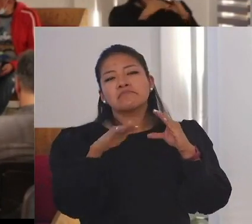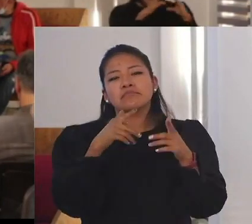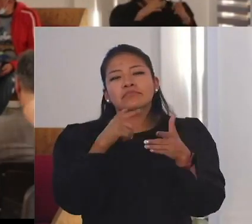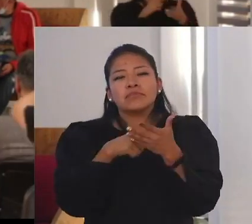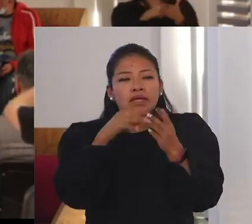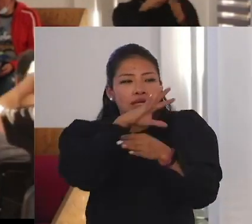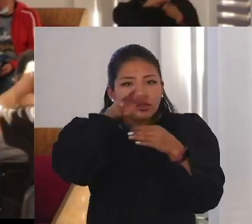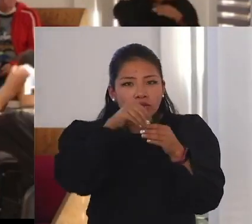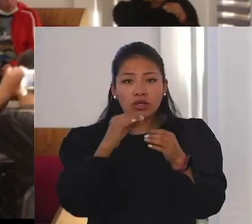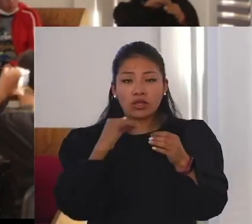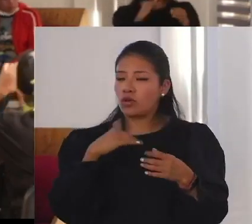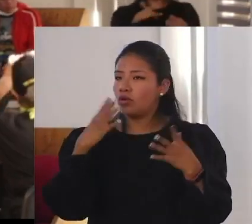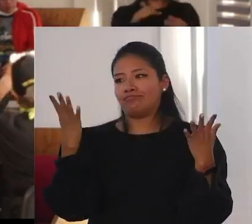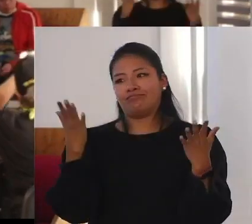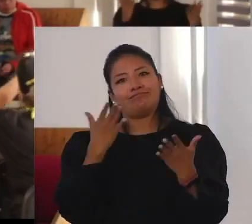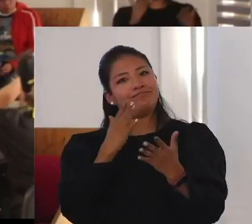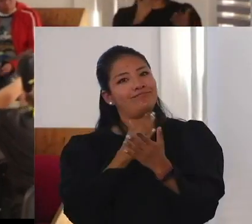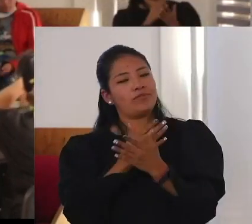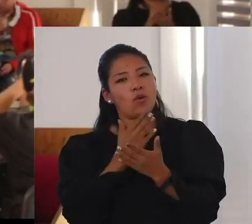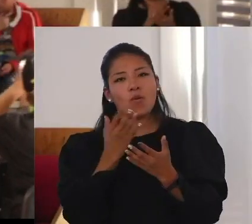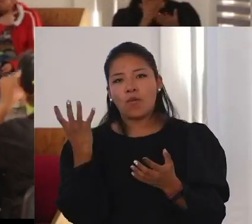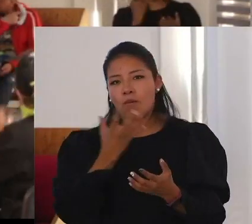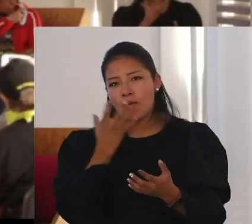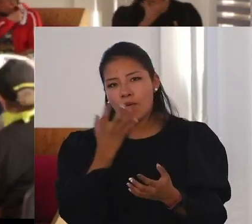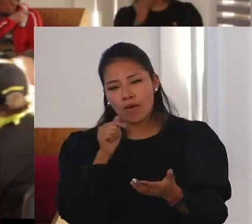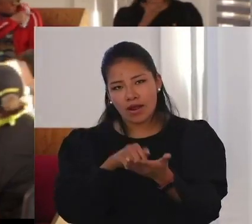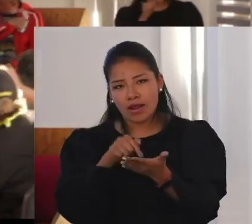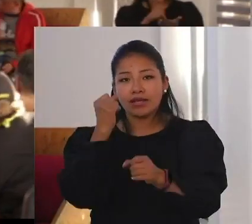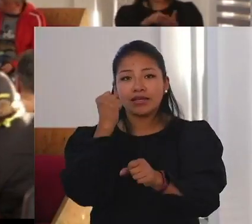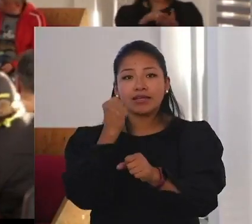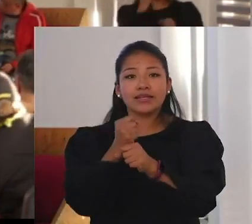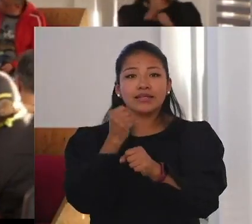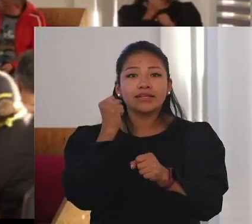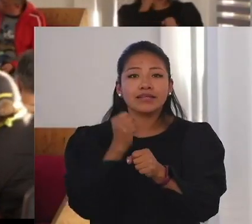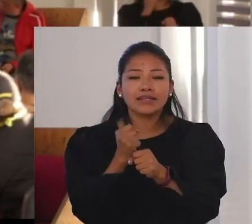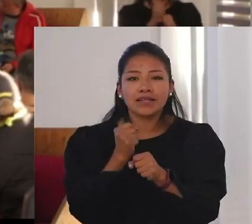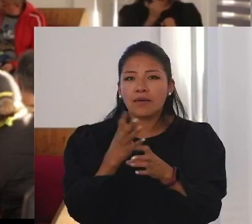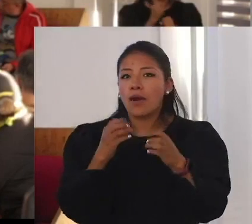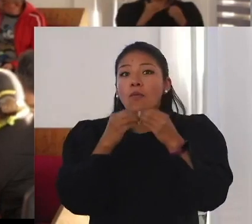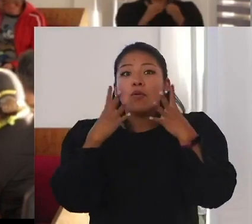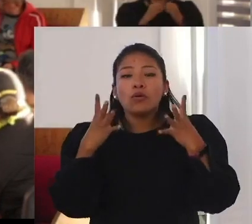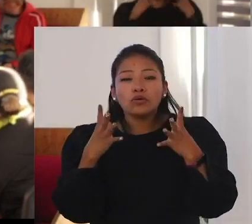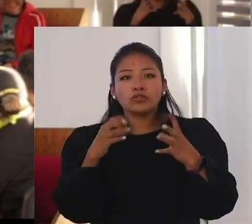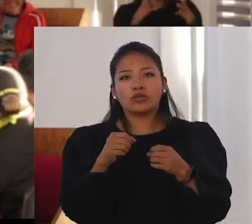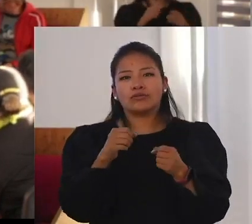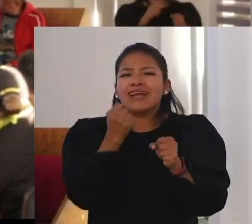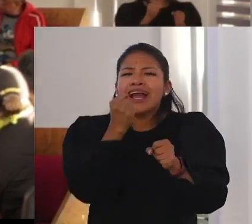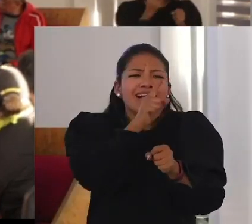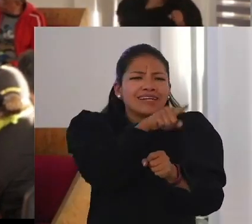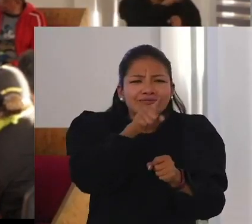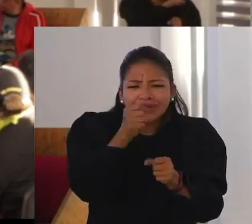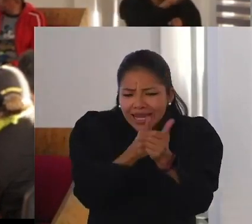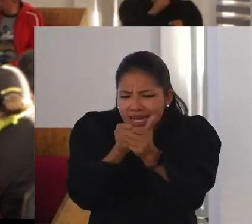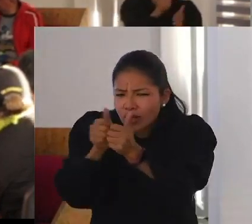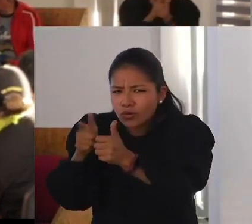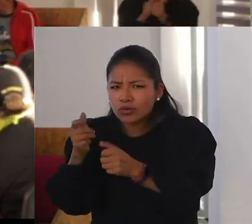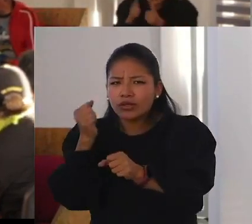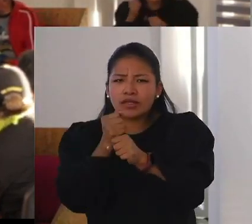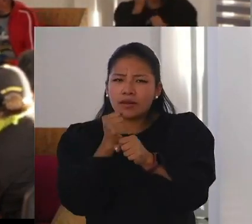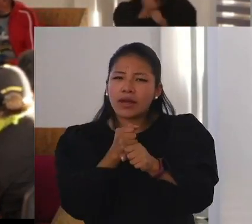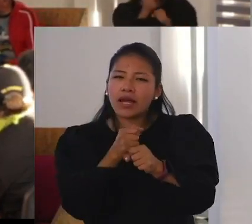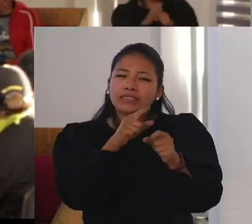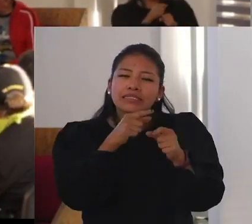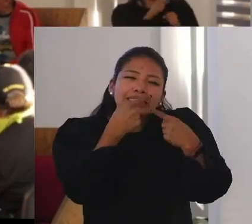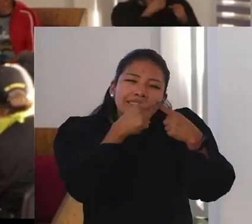todas las personas que están aquí de todas las organizaciones que trabajamos que cada uno en su trinchera no trabaja por su tipo de discapacidad y en cosas específicas